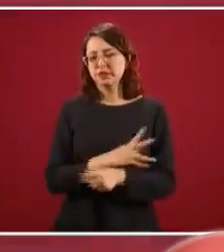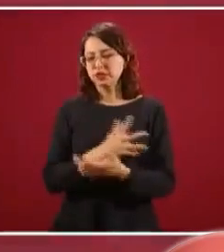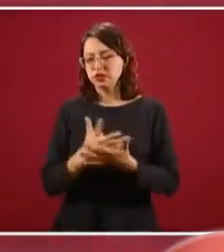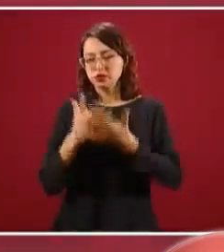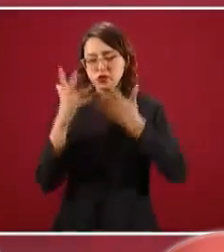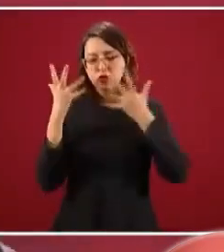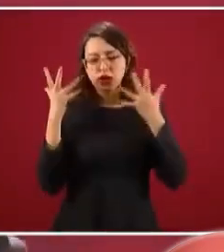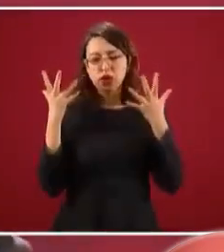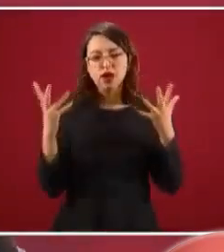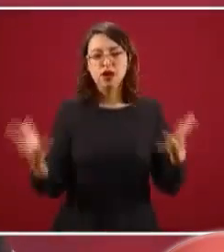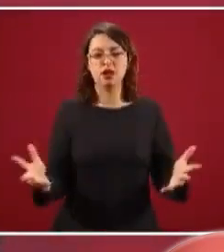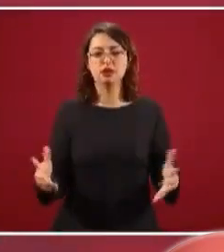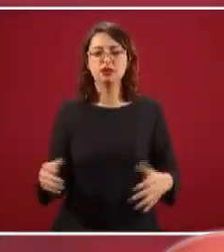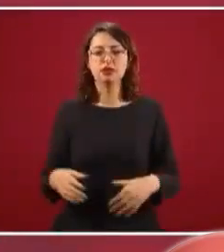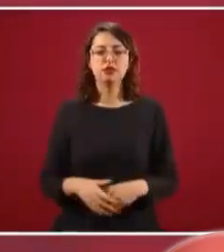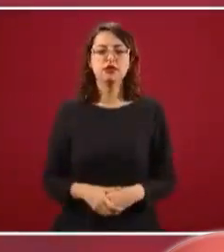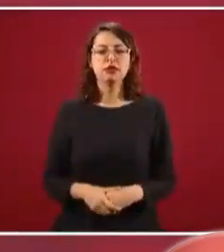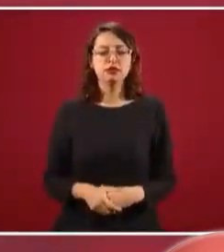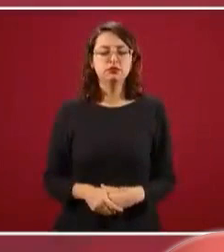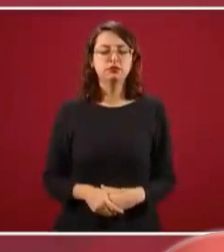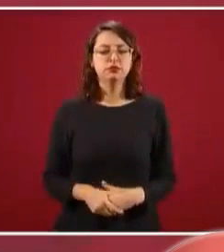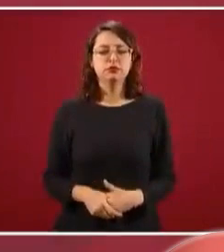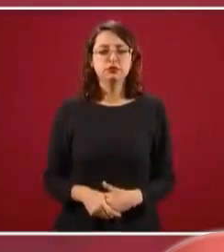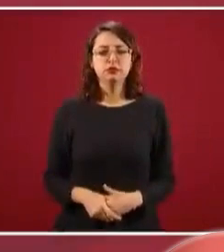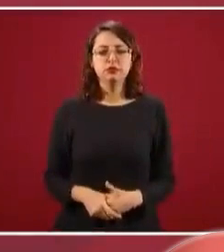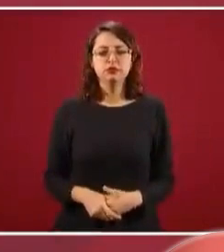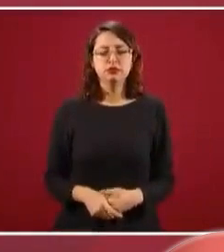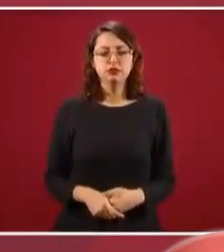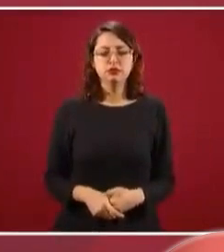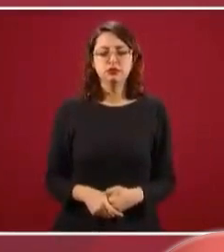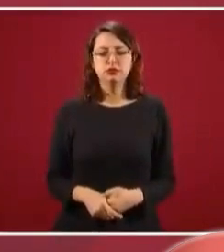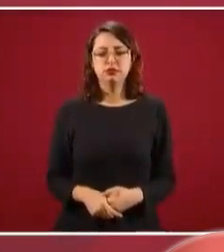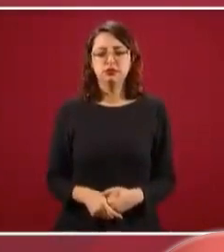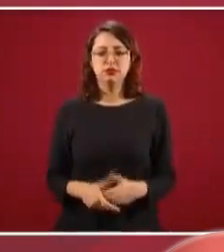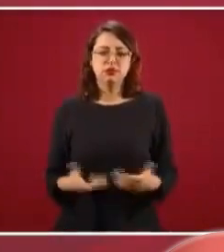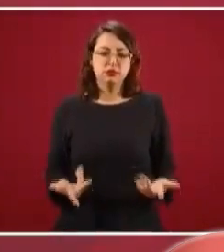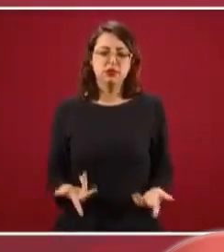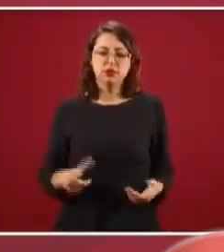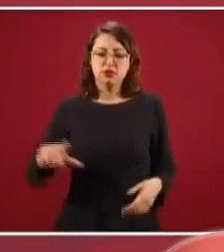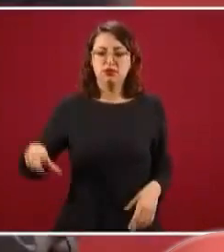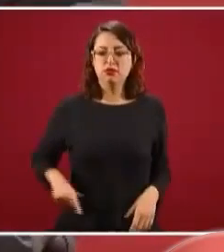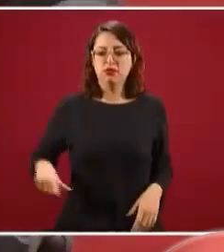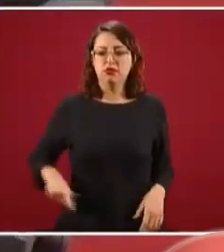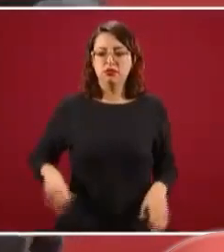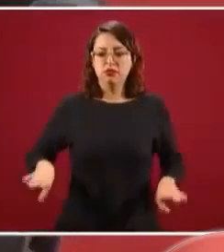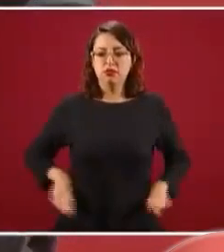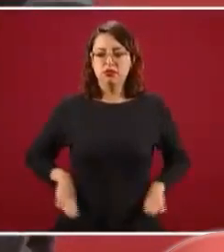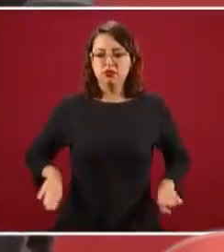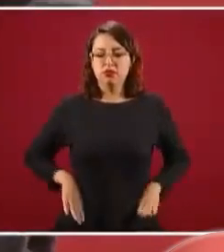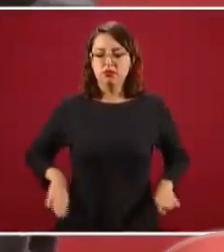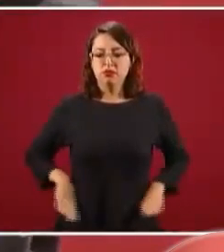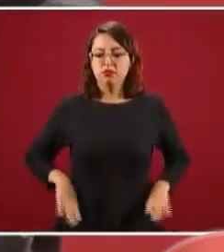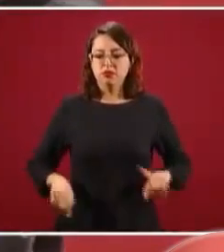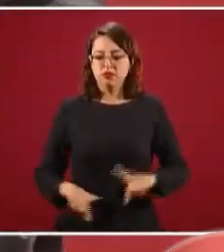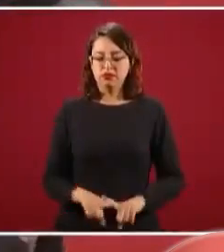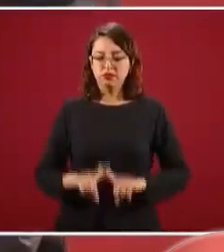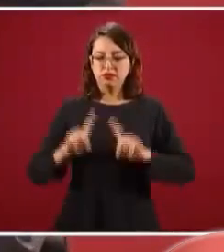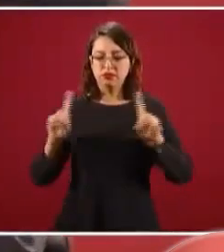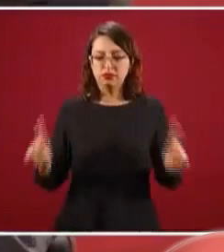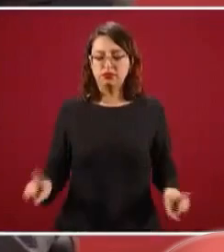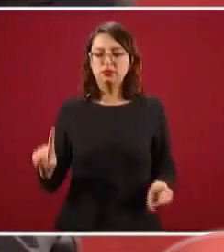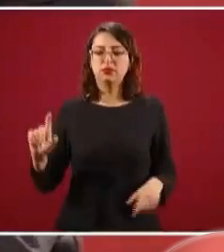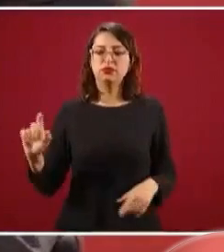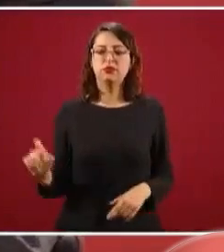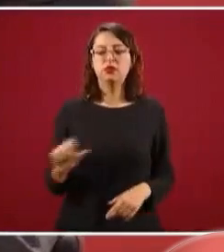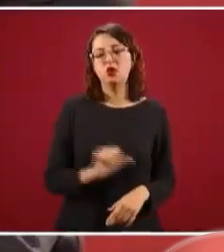que eso es lo que nos hace diferentes a los otros